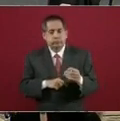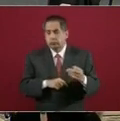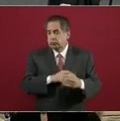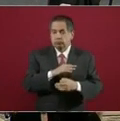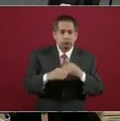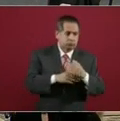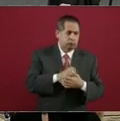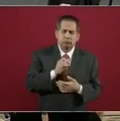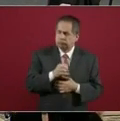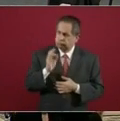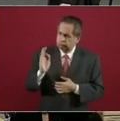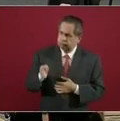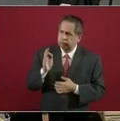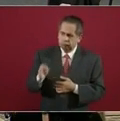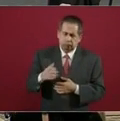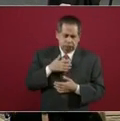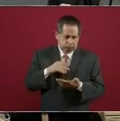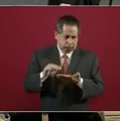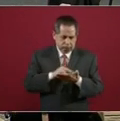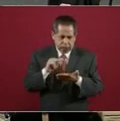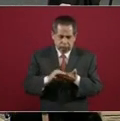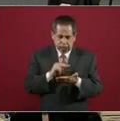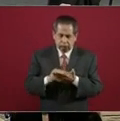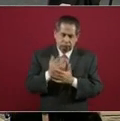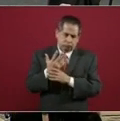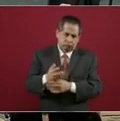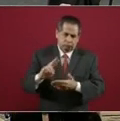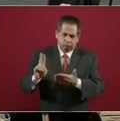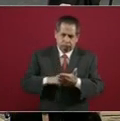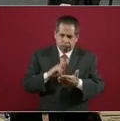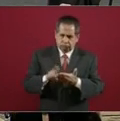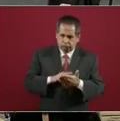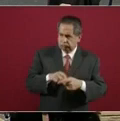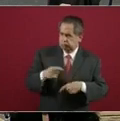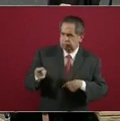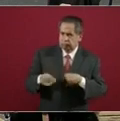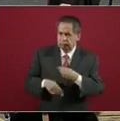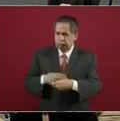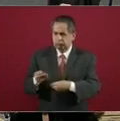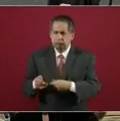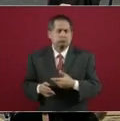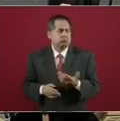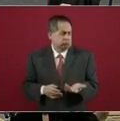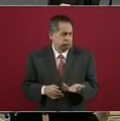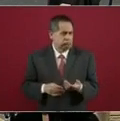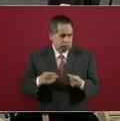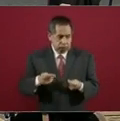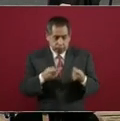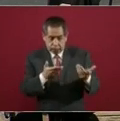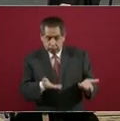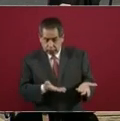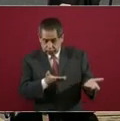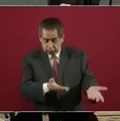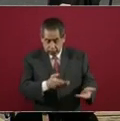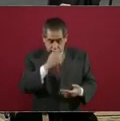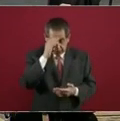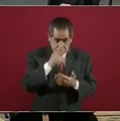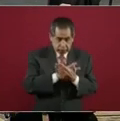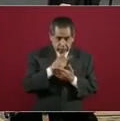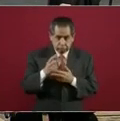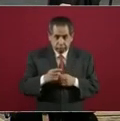han aceptado por escrito con su firma eh que el modelo que se les está planteando del